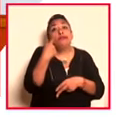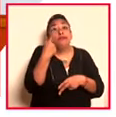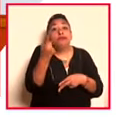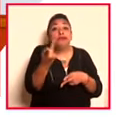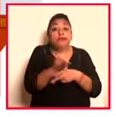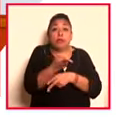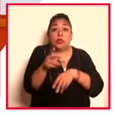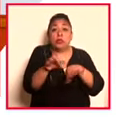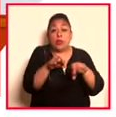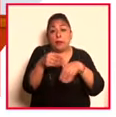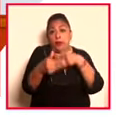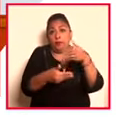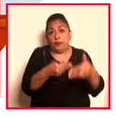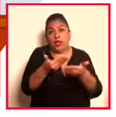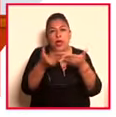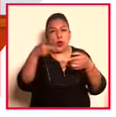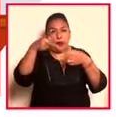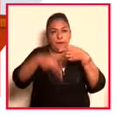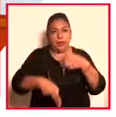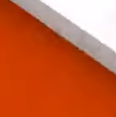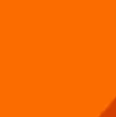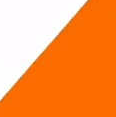que desarrollen y nos vamos a la pausa.